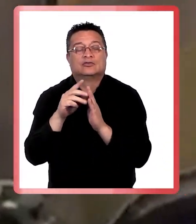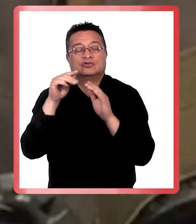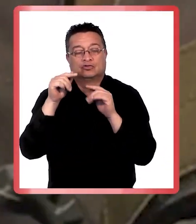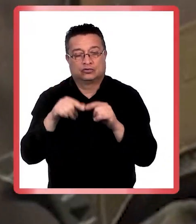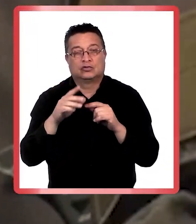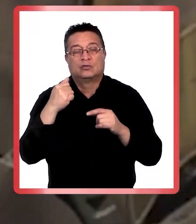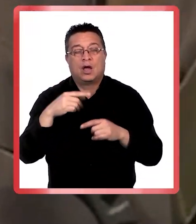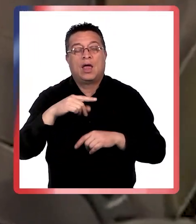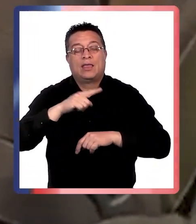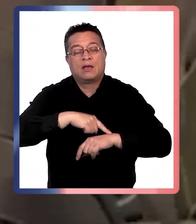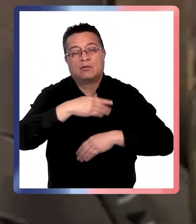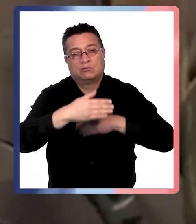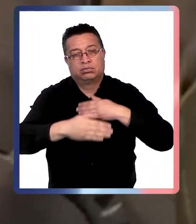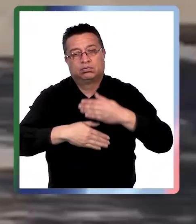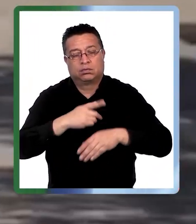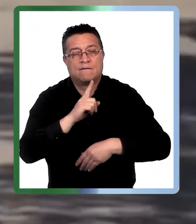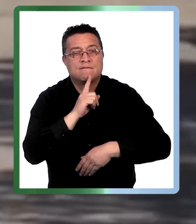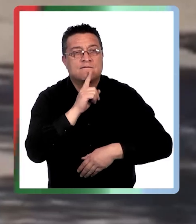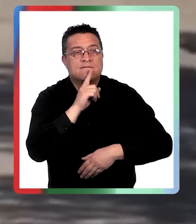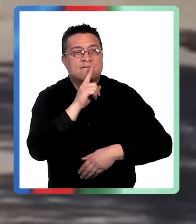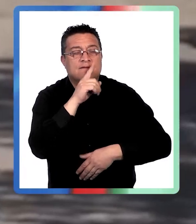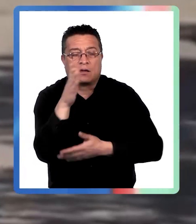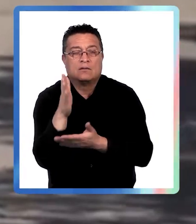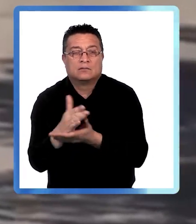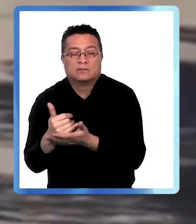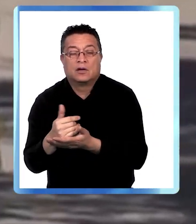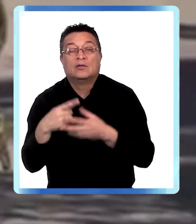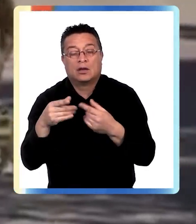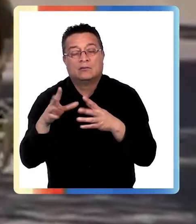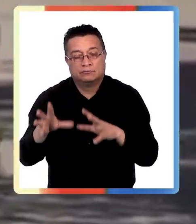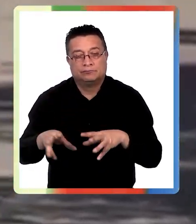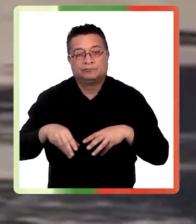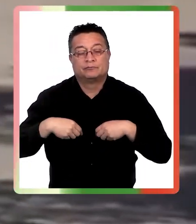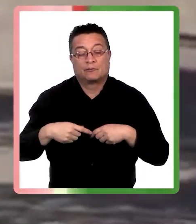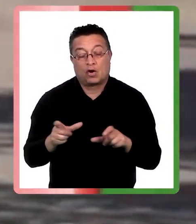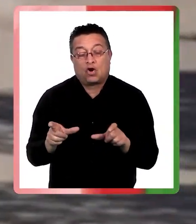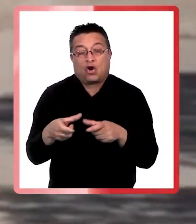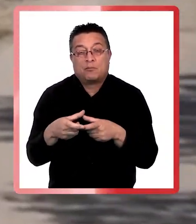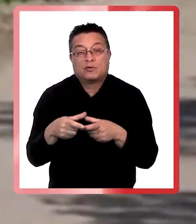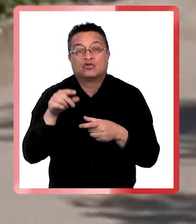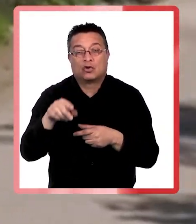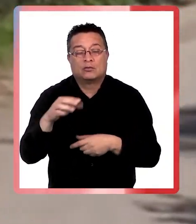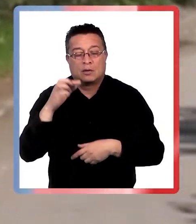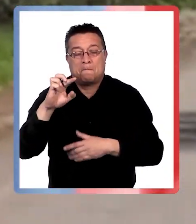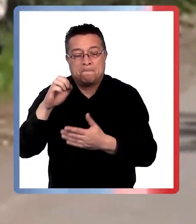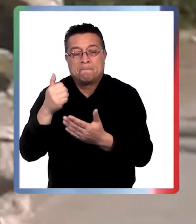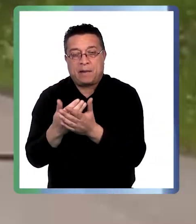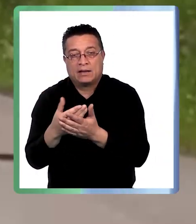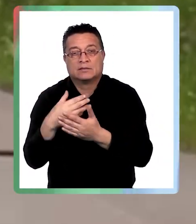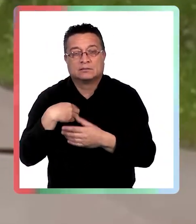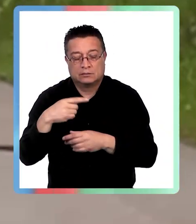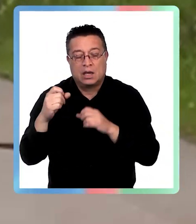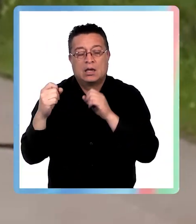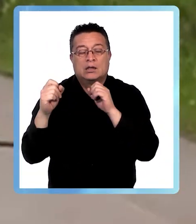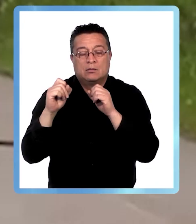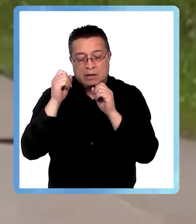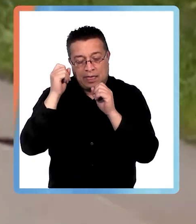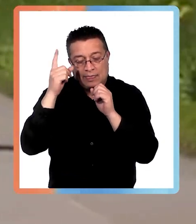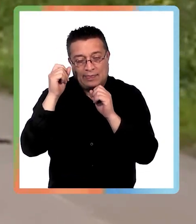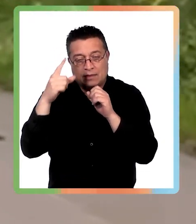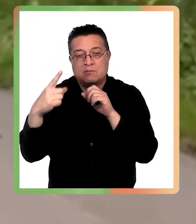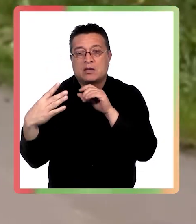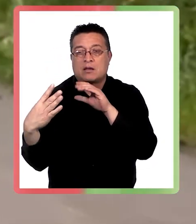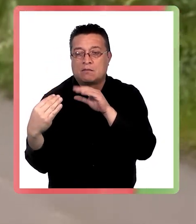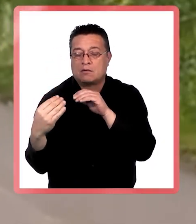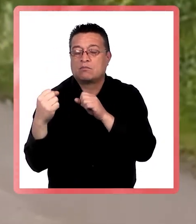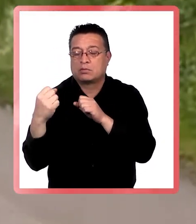del tiempo, le hemos ido perfeccionando esas estrategias y hemos incorporado también la Comisión para la Paz y el Entendimiento, que busca un diálogo para una